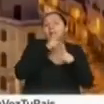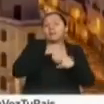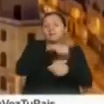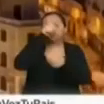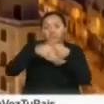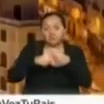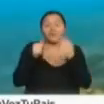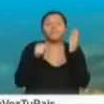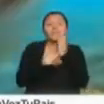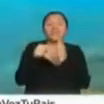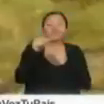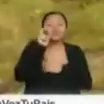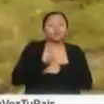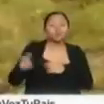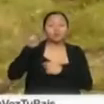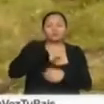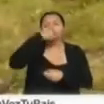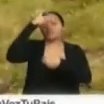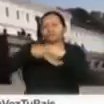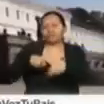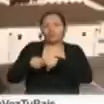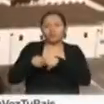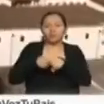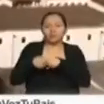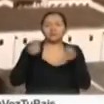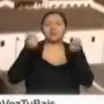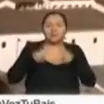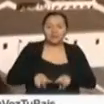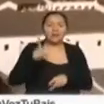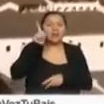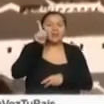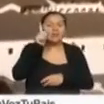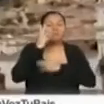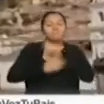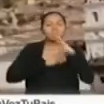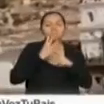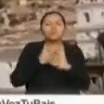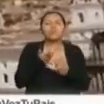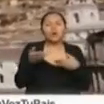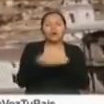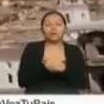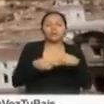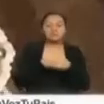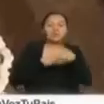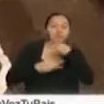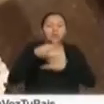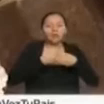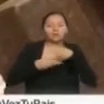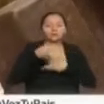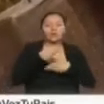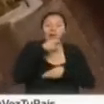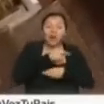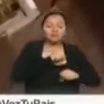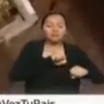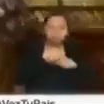compitiendo por el reconocimiento oficina de turismo líder del mundo 2017 con lo cual confirma la excelente gestión